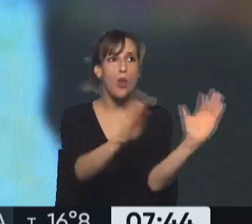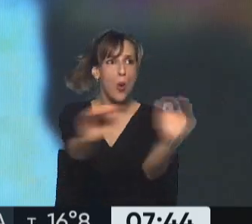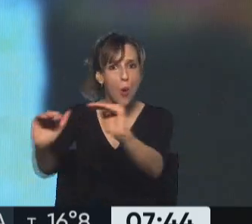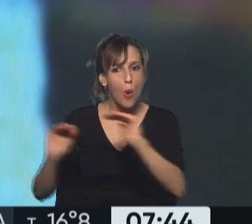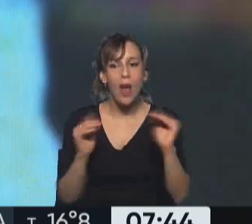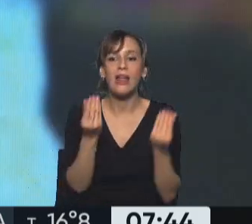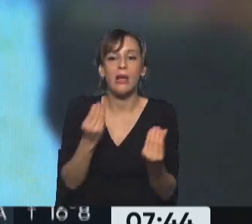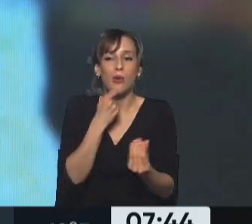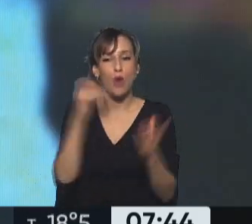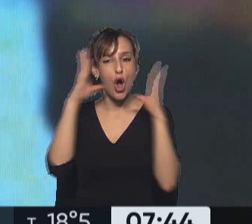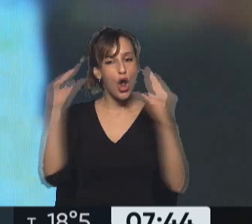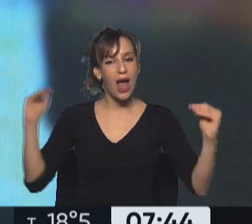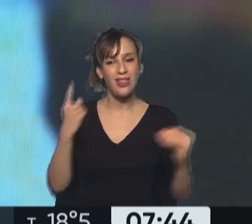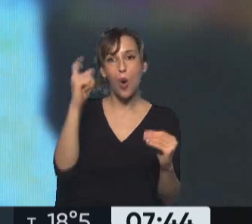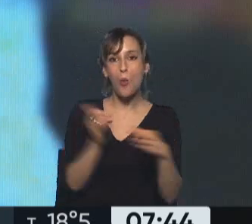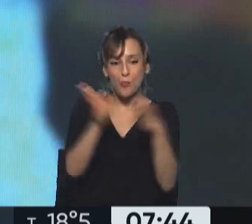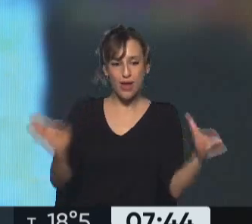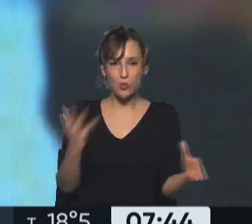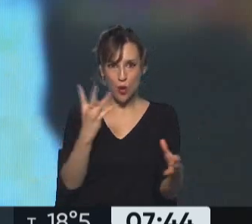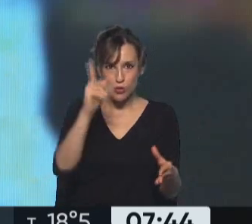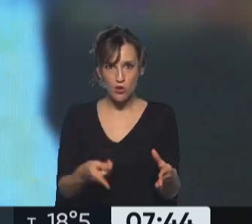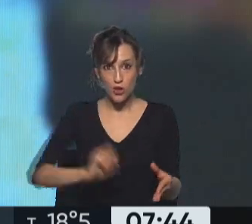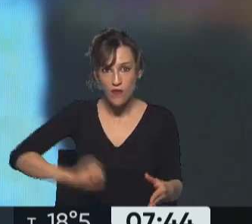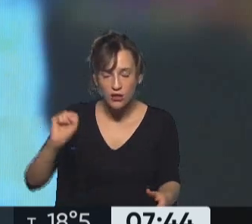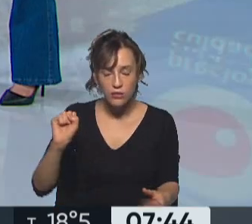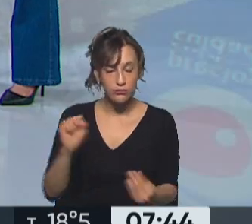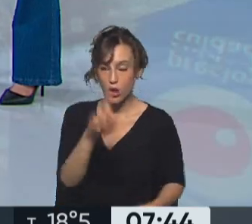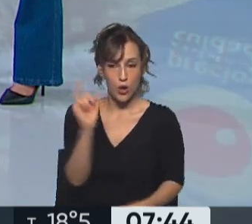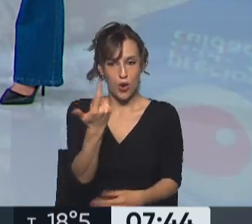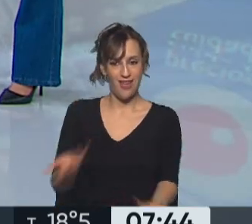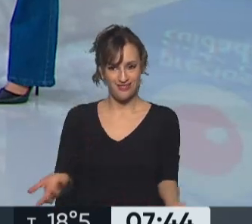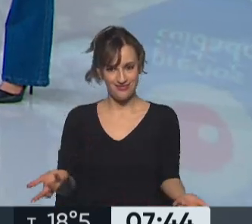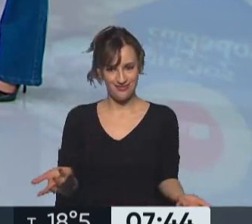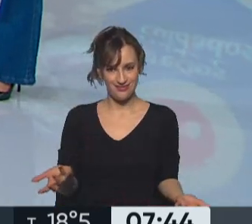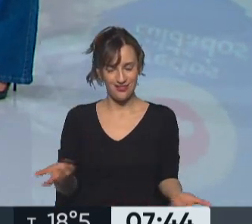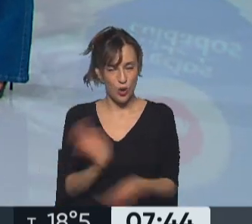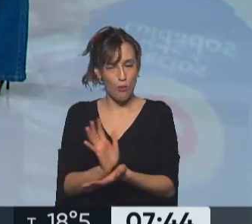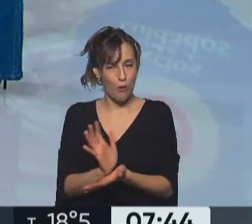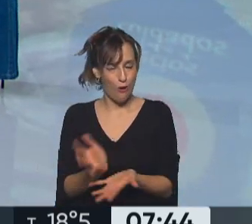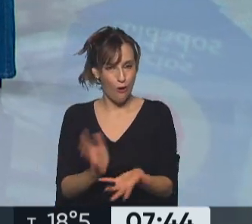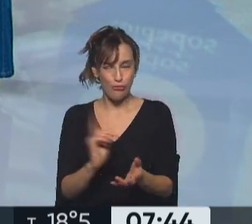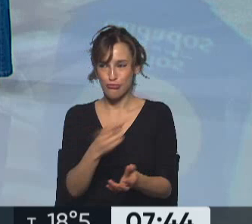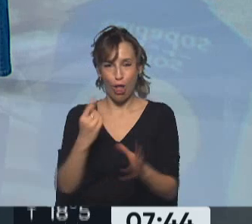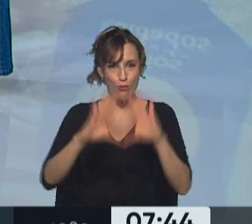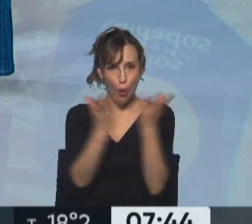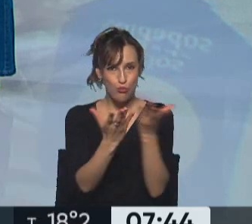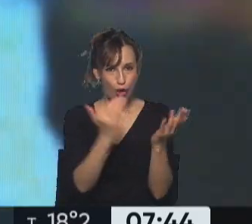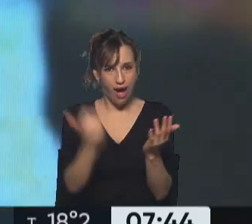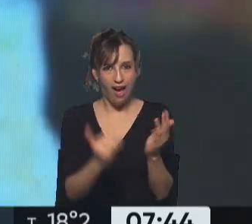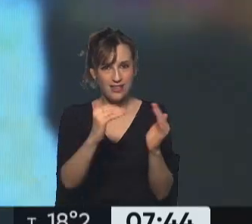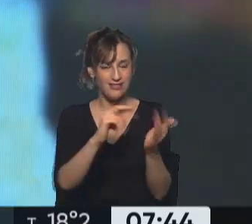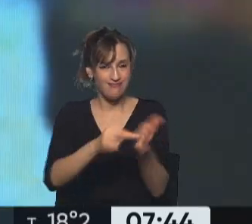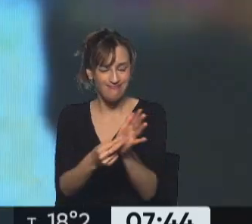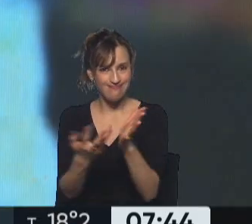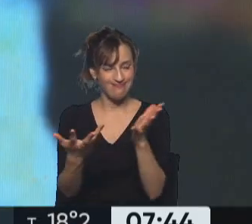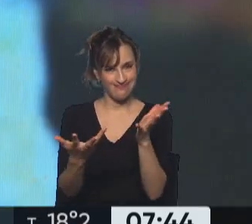tenga 4% en un mes, no sé, no debe pasar, no sé hace cuánto. Pero después de la guerra, Segunda Guerra Mundial. Sí, seguramente, digo, se está dando un fenómeno internacional